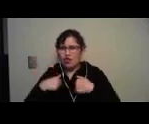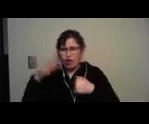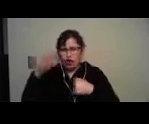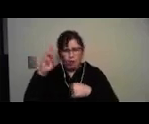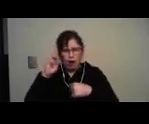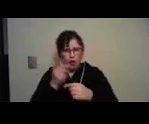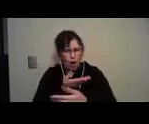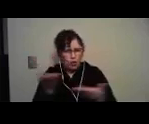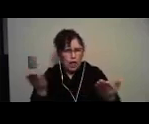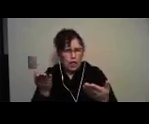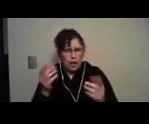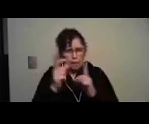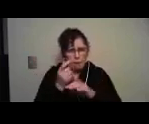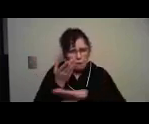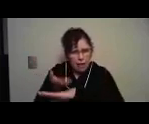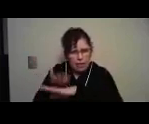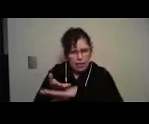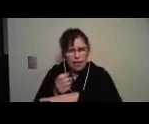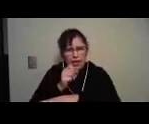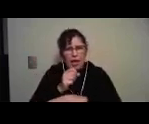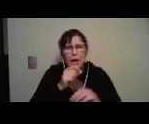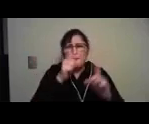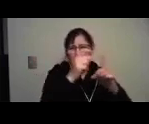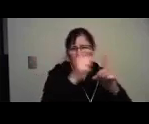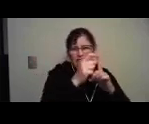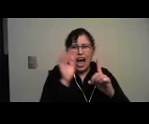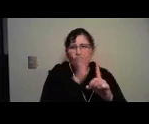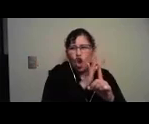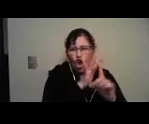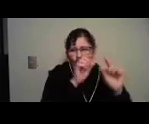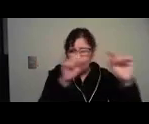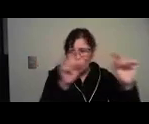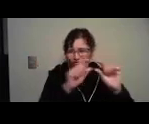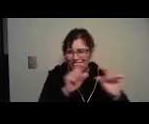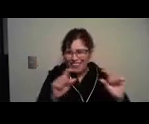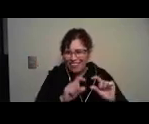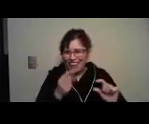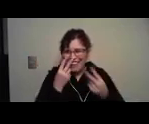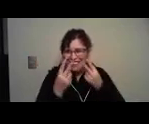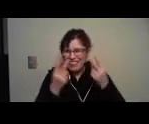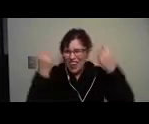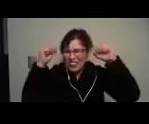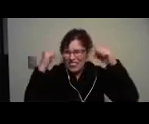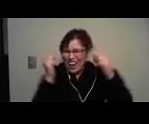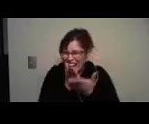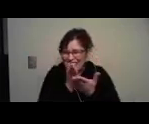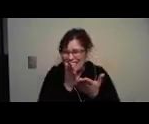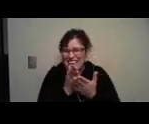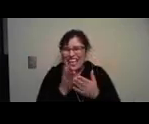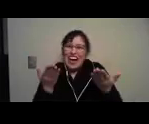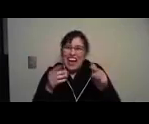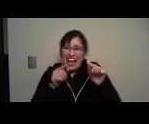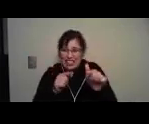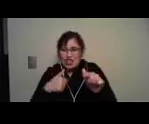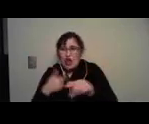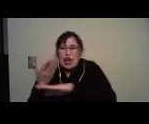a alguno de sus compañeros que diga en qué color está la palabra, pero no me diga la palabra, no me diga la palabra que está escrita. Entonces ese